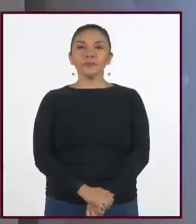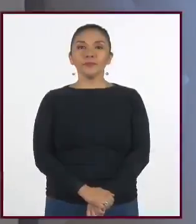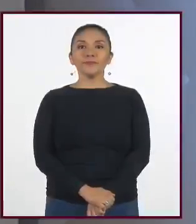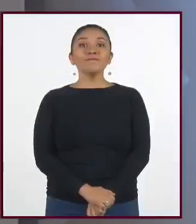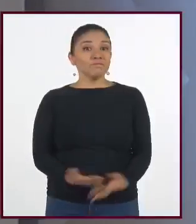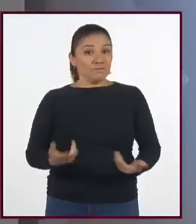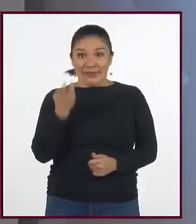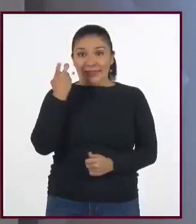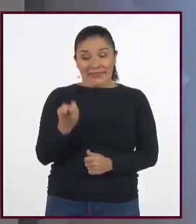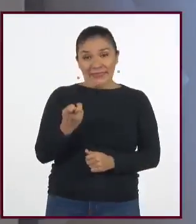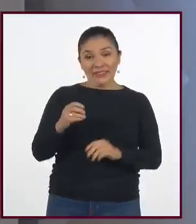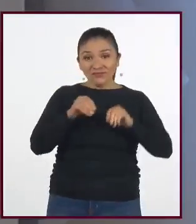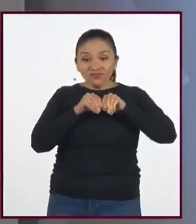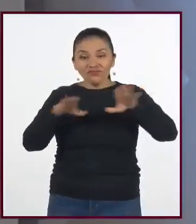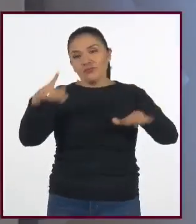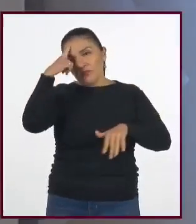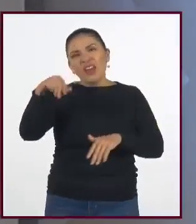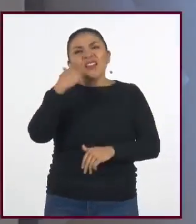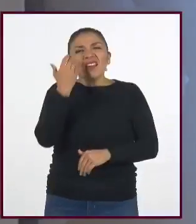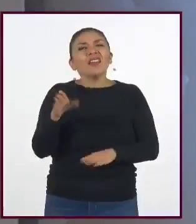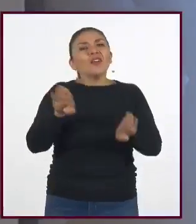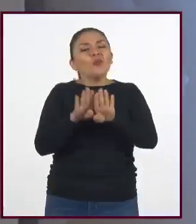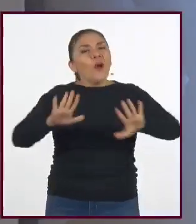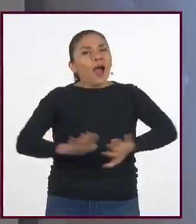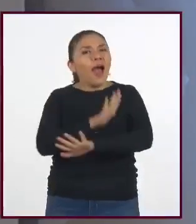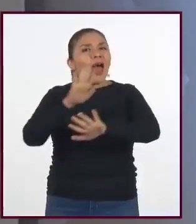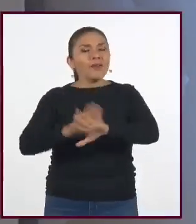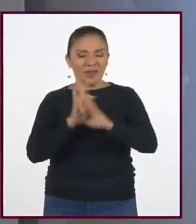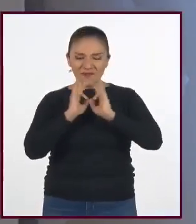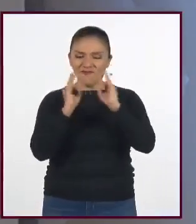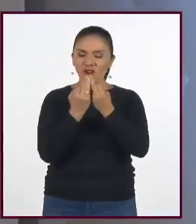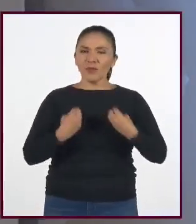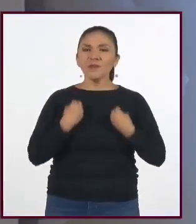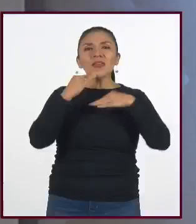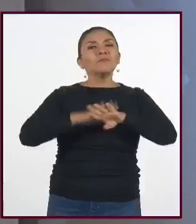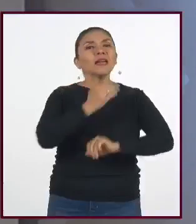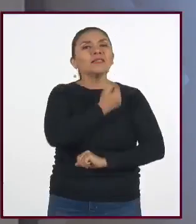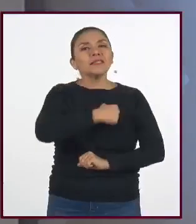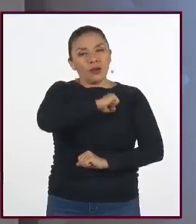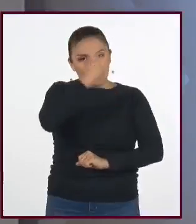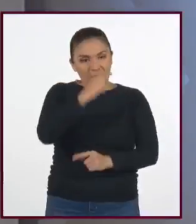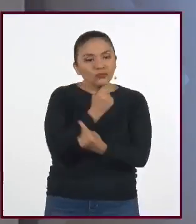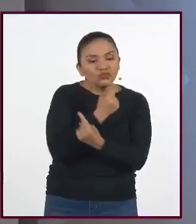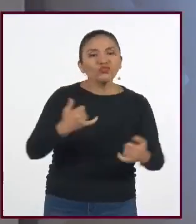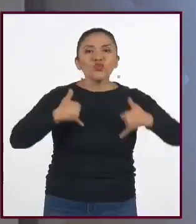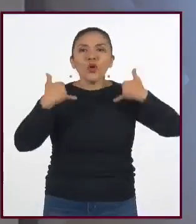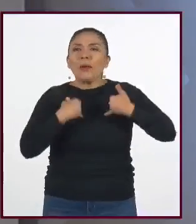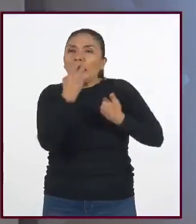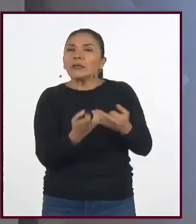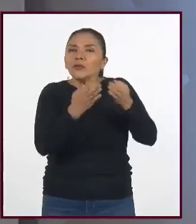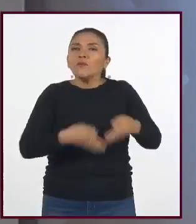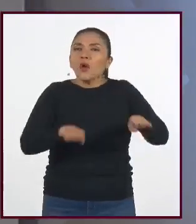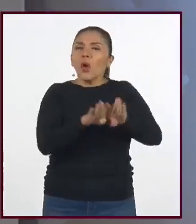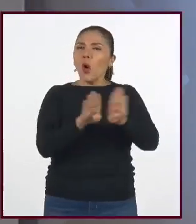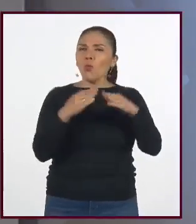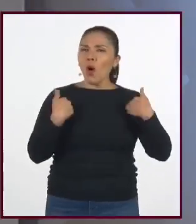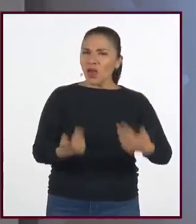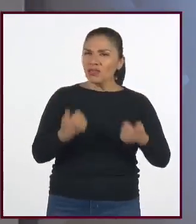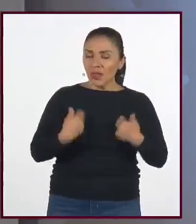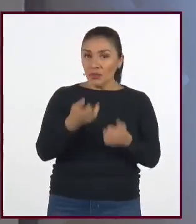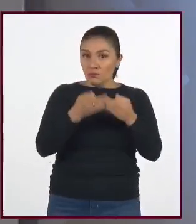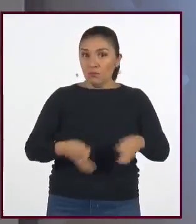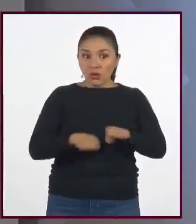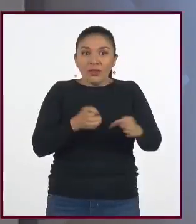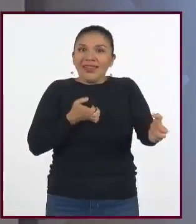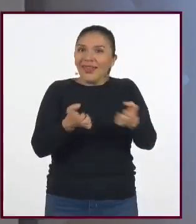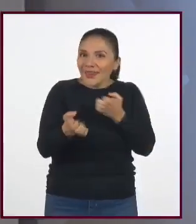Esta campaña busca promover estilos de vida sanos para niñas, niños y adolescentes porque es fundamental comprender la importancia del ejercicio